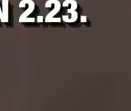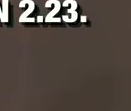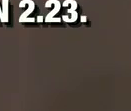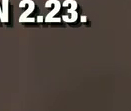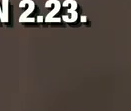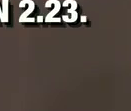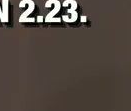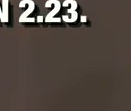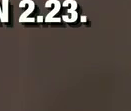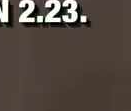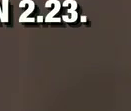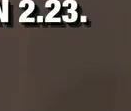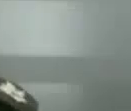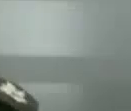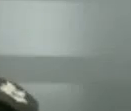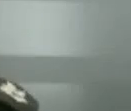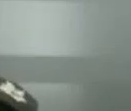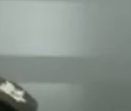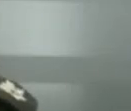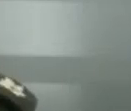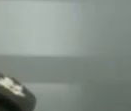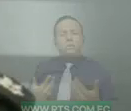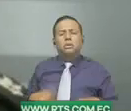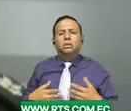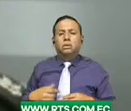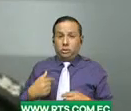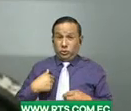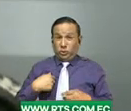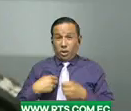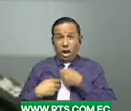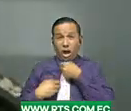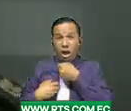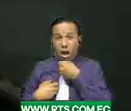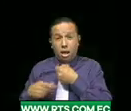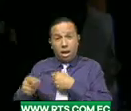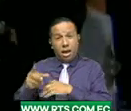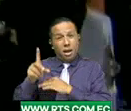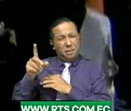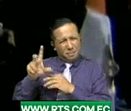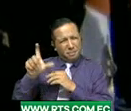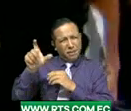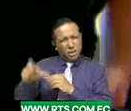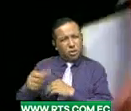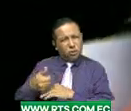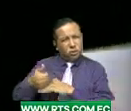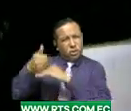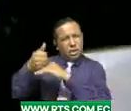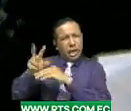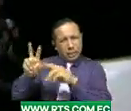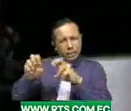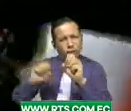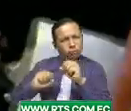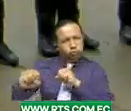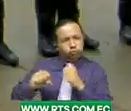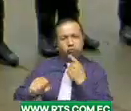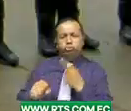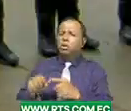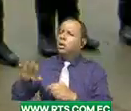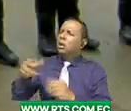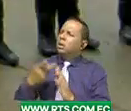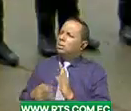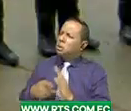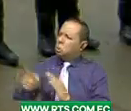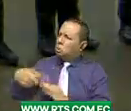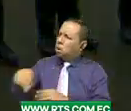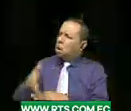de munición 2.23. De este tema le consultamos al director nacional de operaciones de la Policía Nacional, quien reveló el motivo de por qué no han